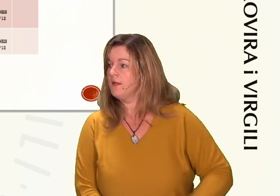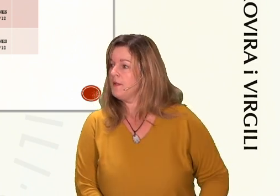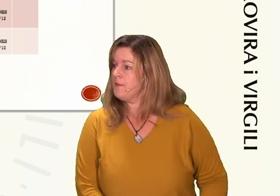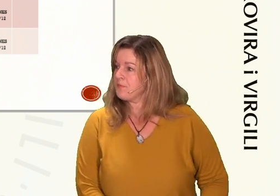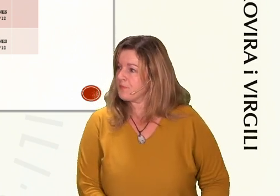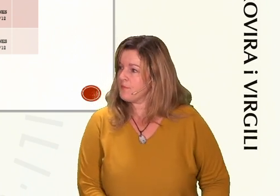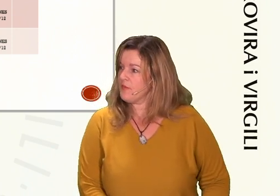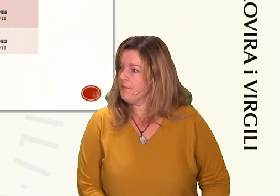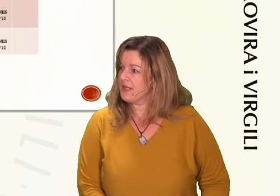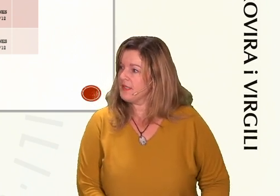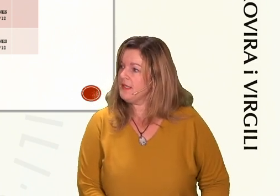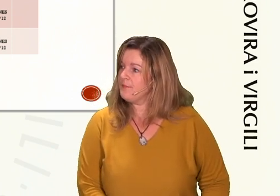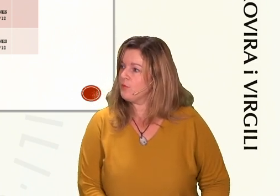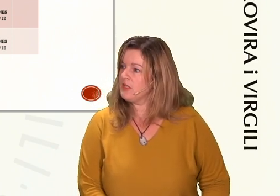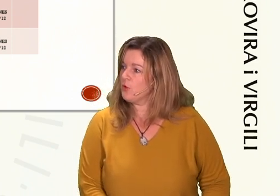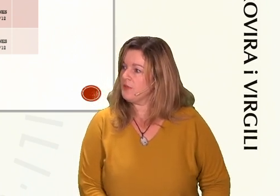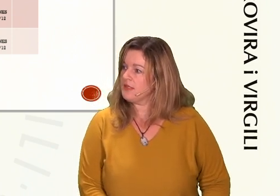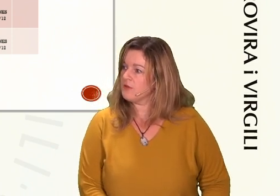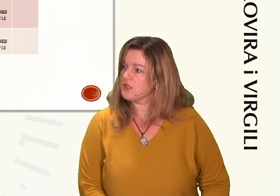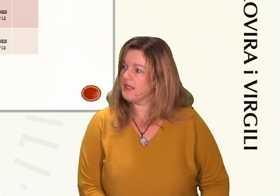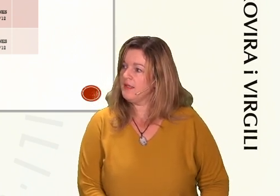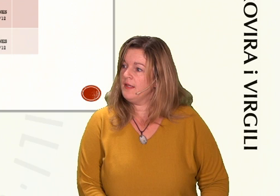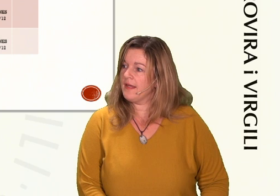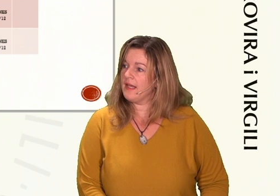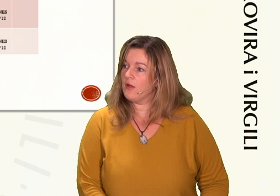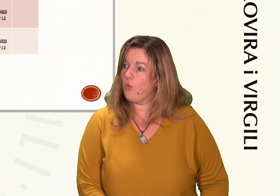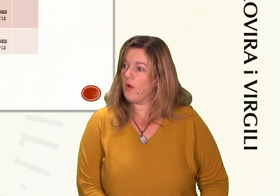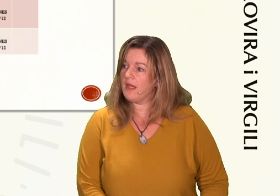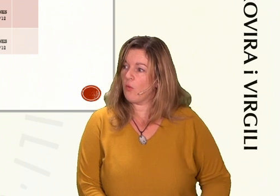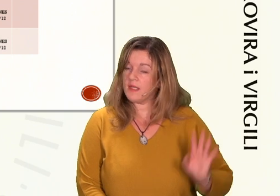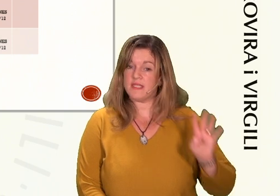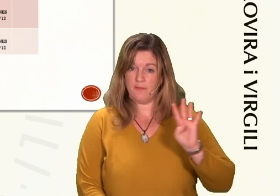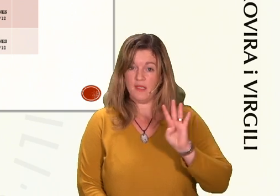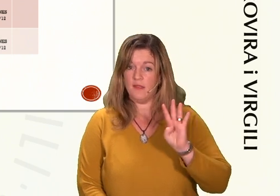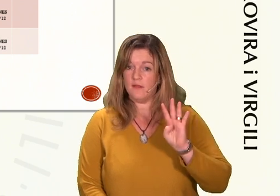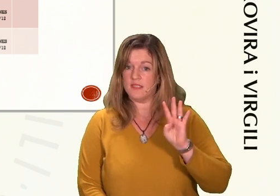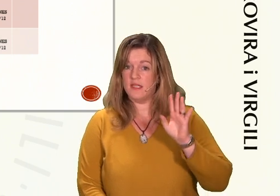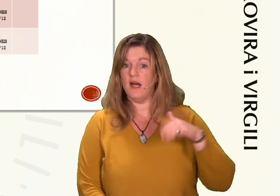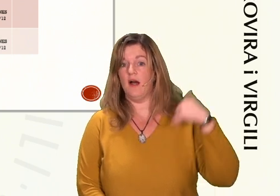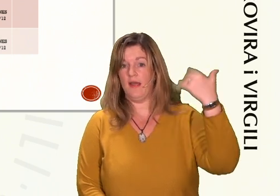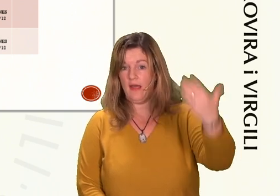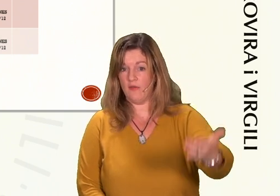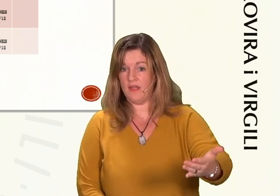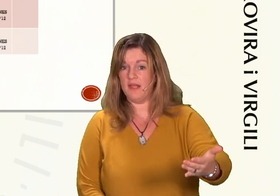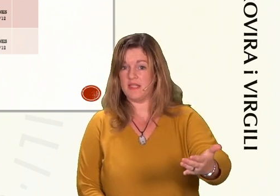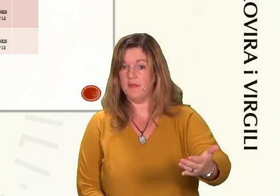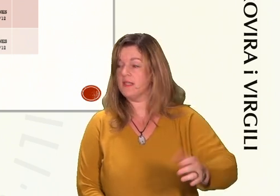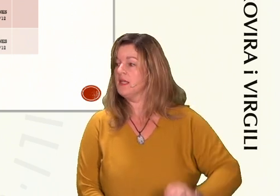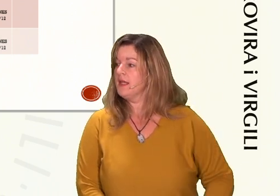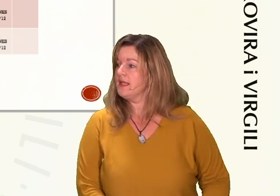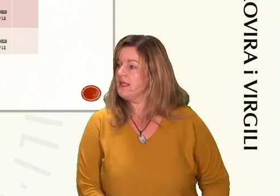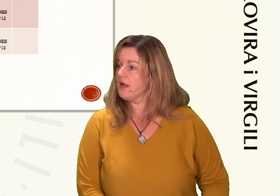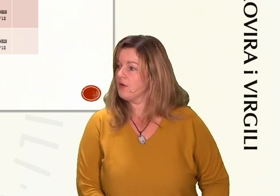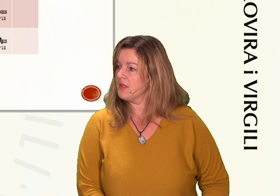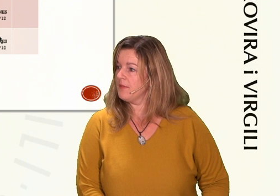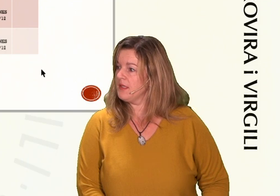visualizar. Bien, y por último comentaros que en la cuarta semana, que sería a finales de mes,